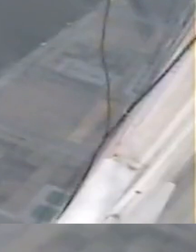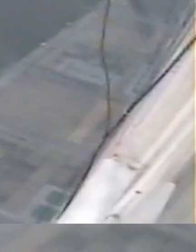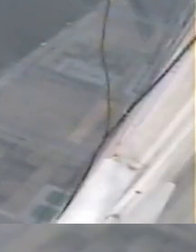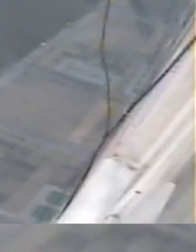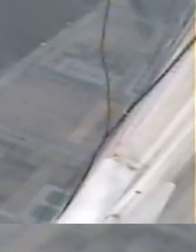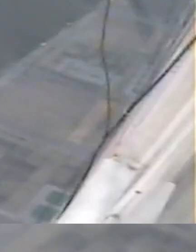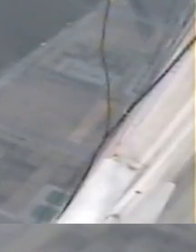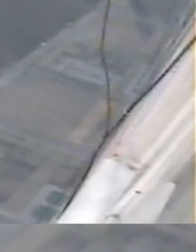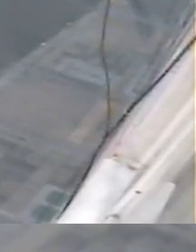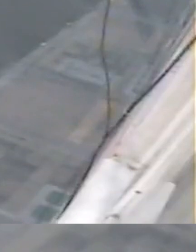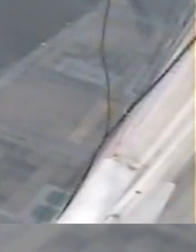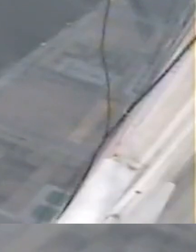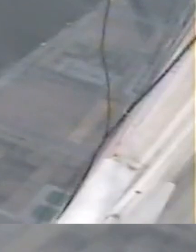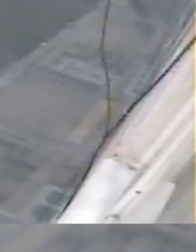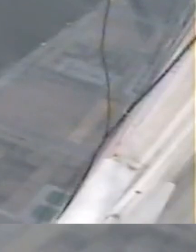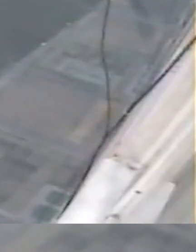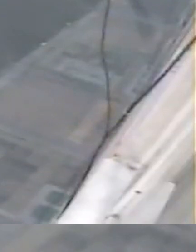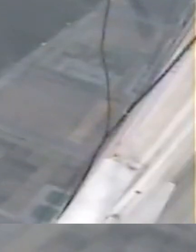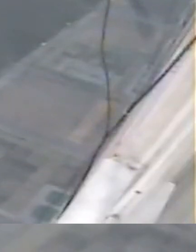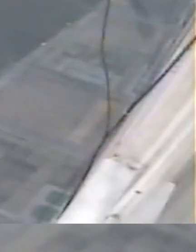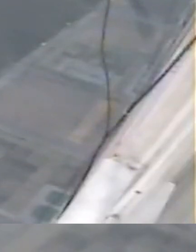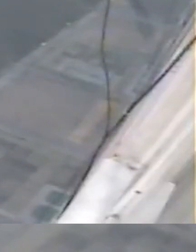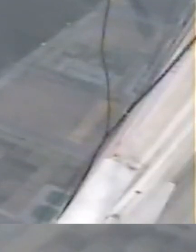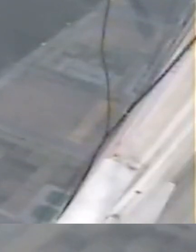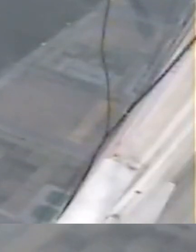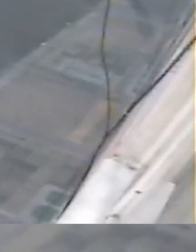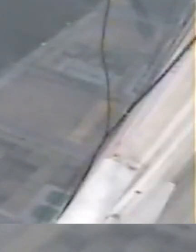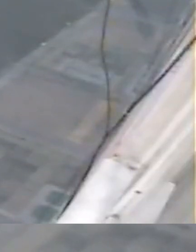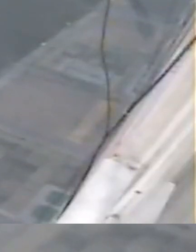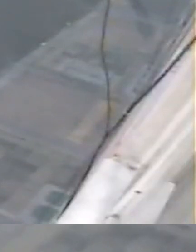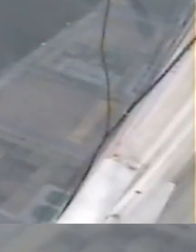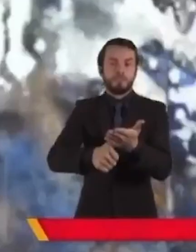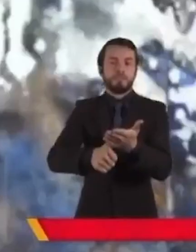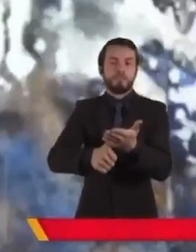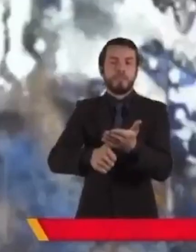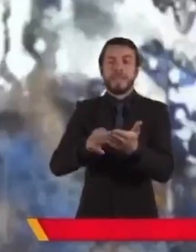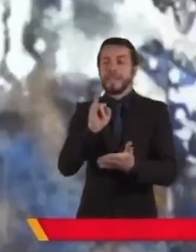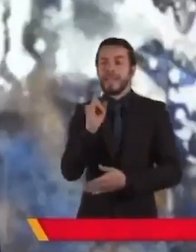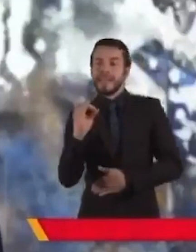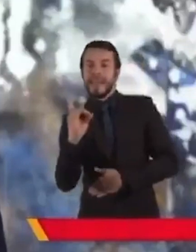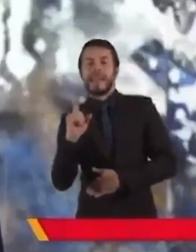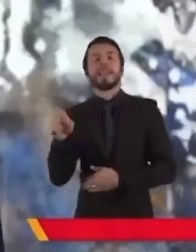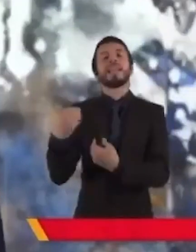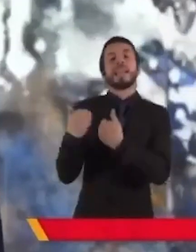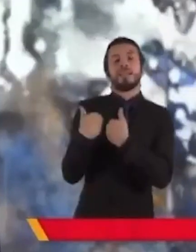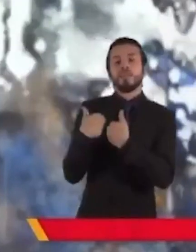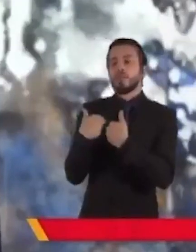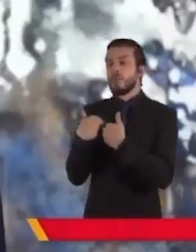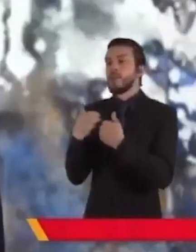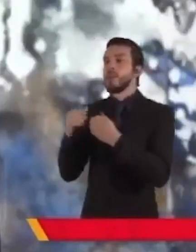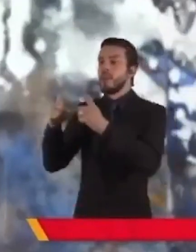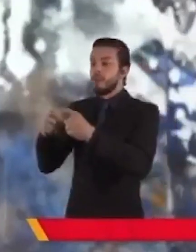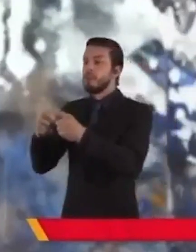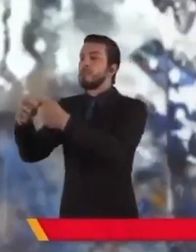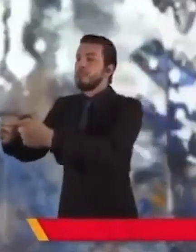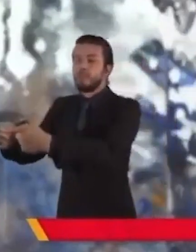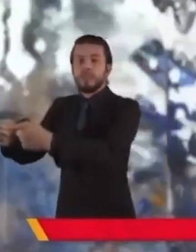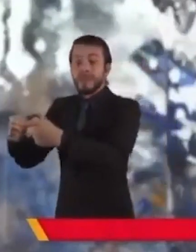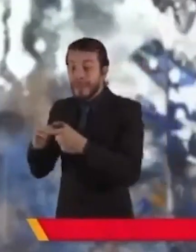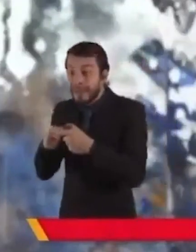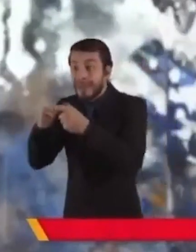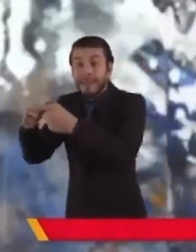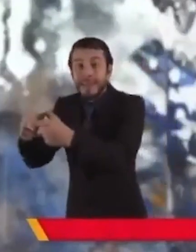criminales de población migrante que están siendo un factor de inseguridad en nuestra ciudad están operando con un altísimo nivel